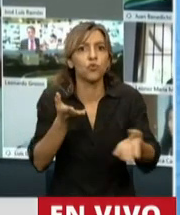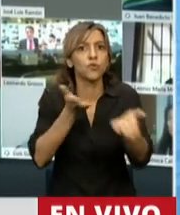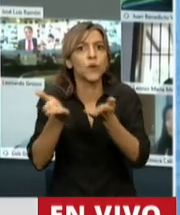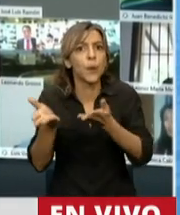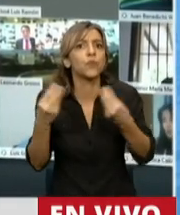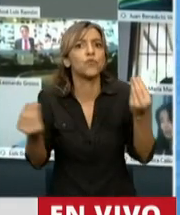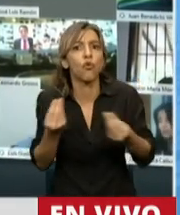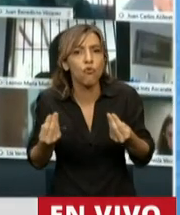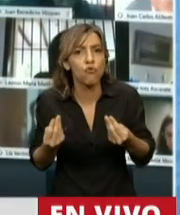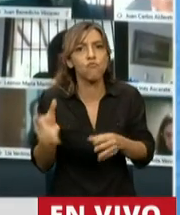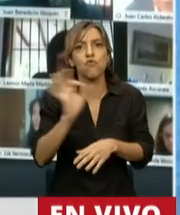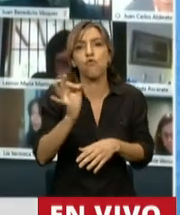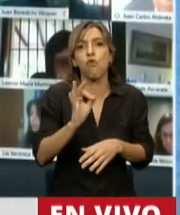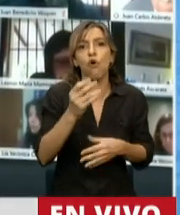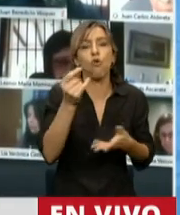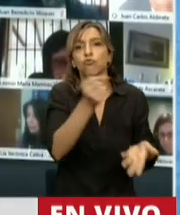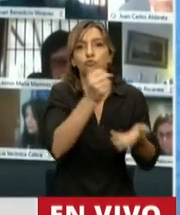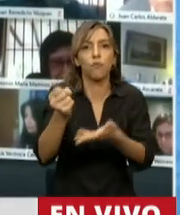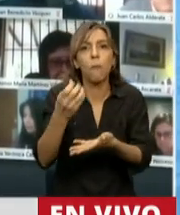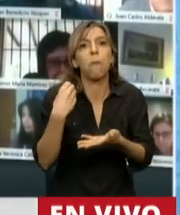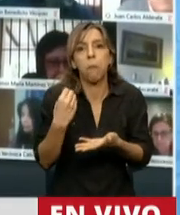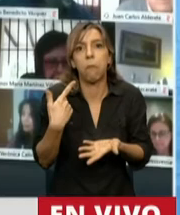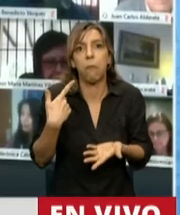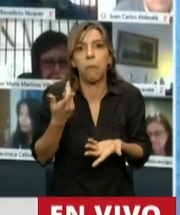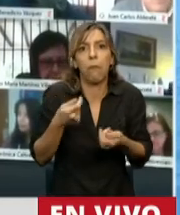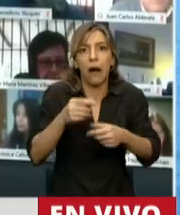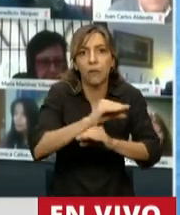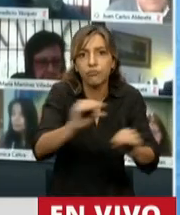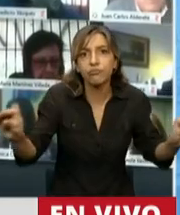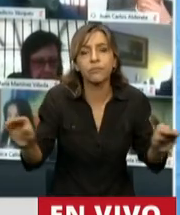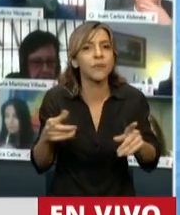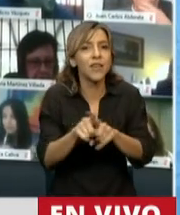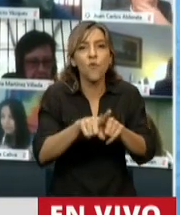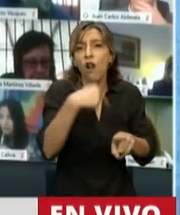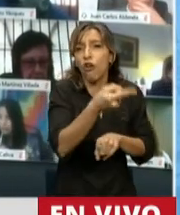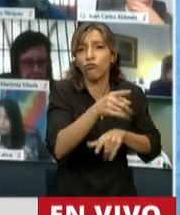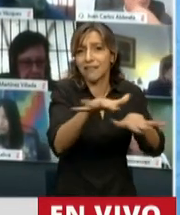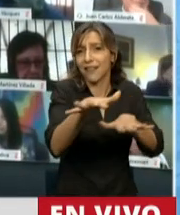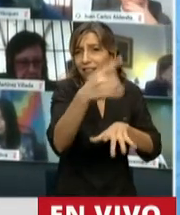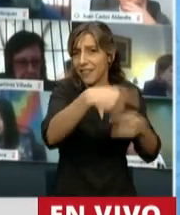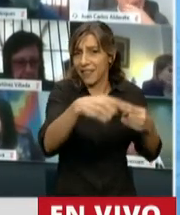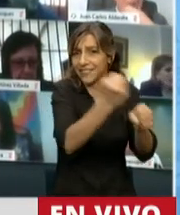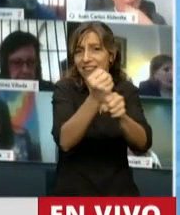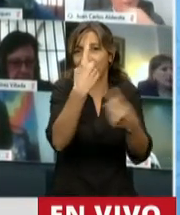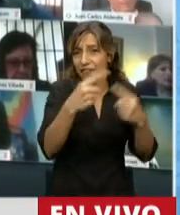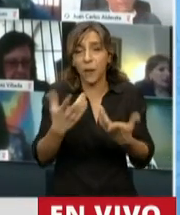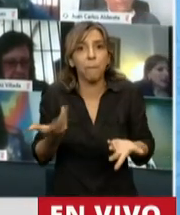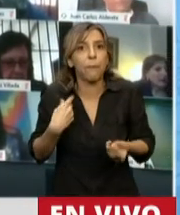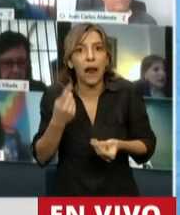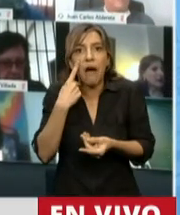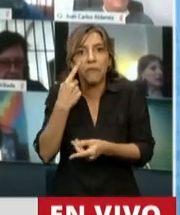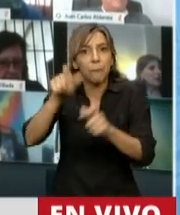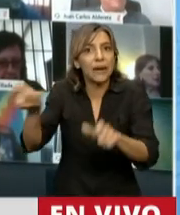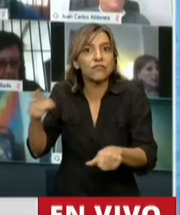salario para asistir, como se está haciendo para otras actividades, a esas personas que son guía de turismo, guía de